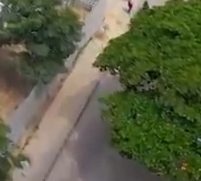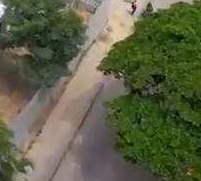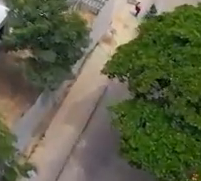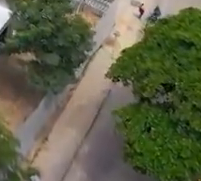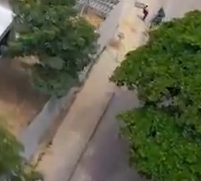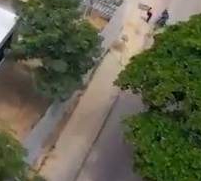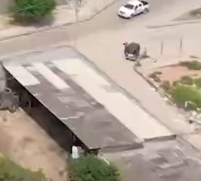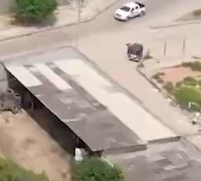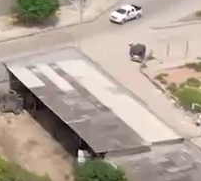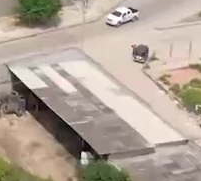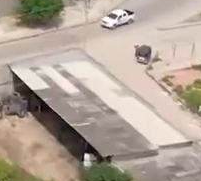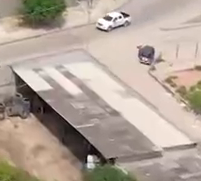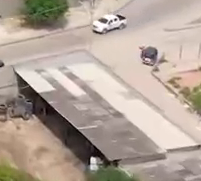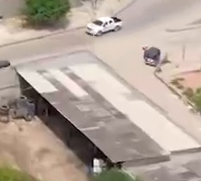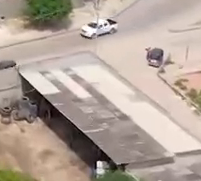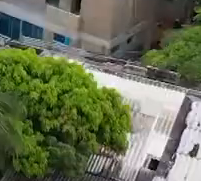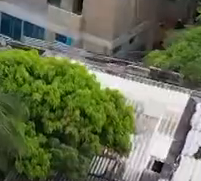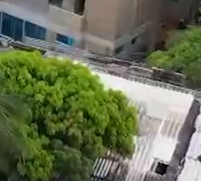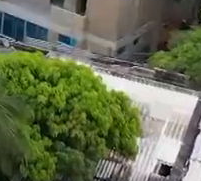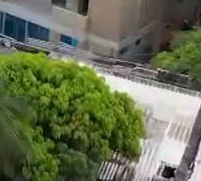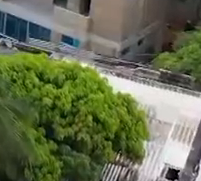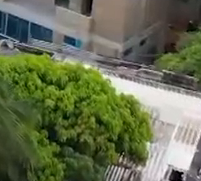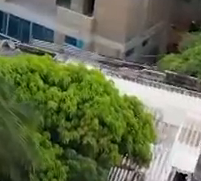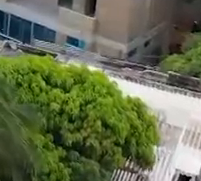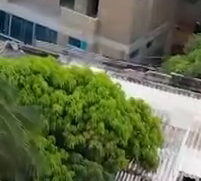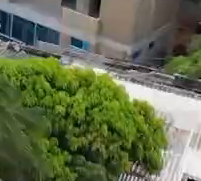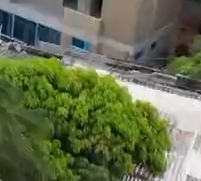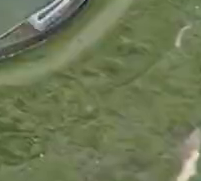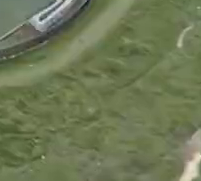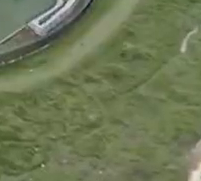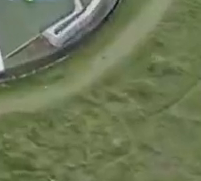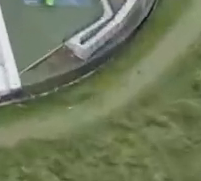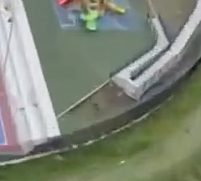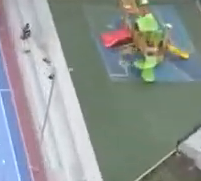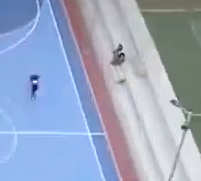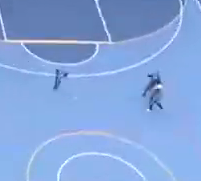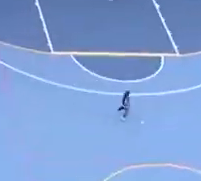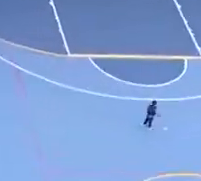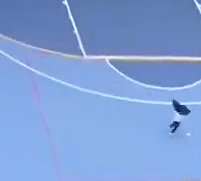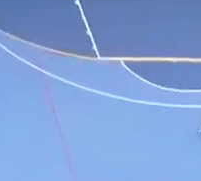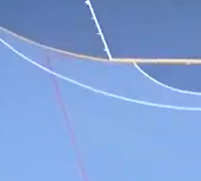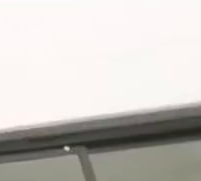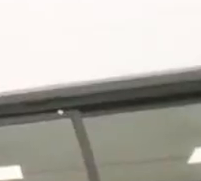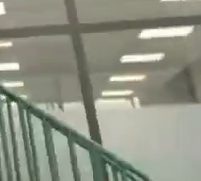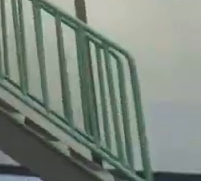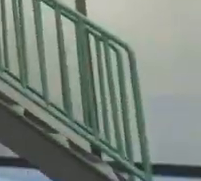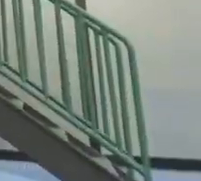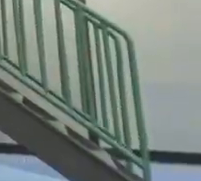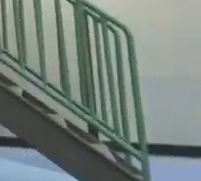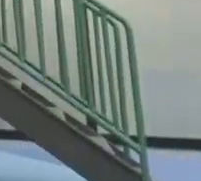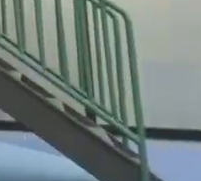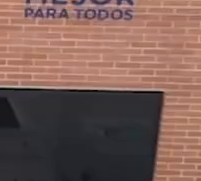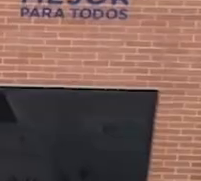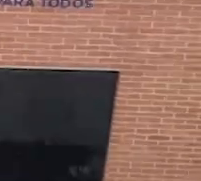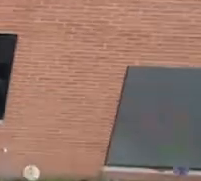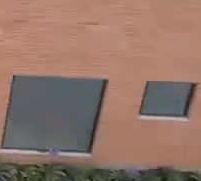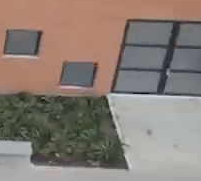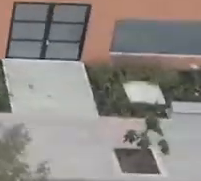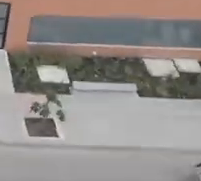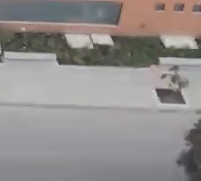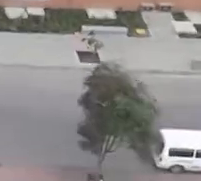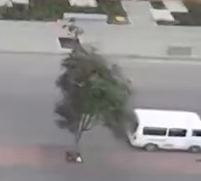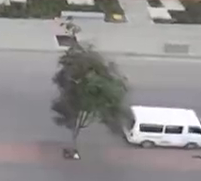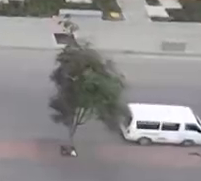otras 121 instituciones educativas están en ejecución normal, en fases de diseño y obra, y pronto se unirán a los 169 colegios